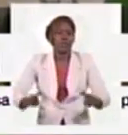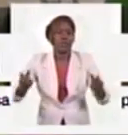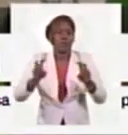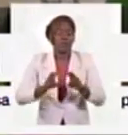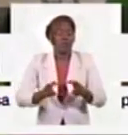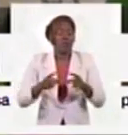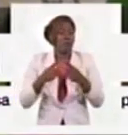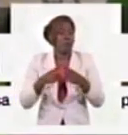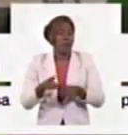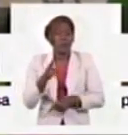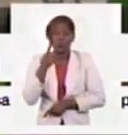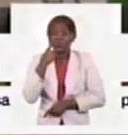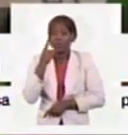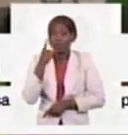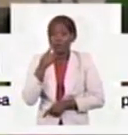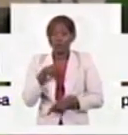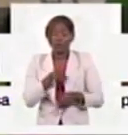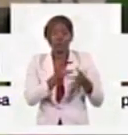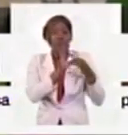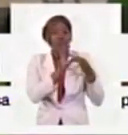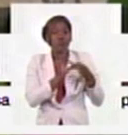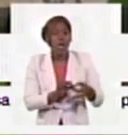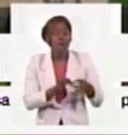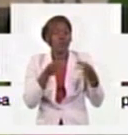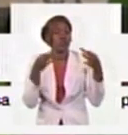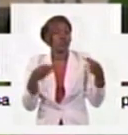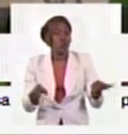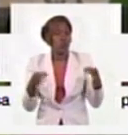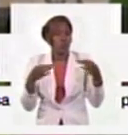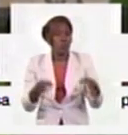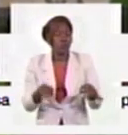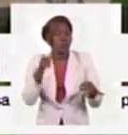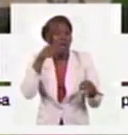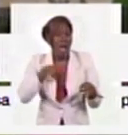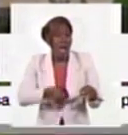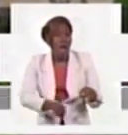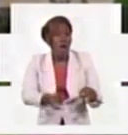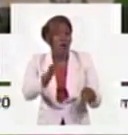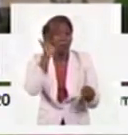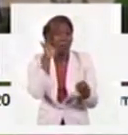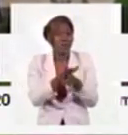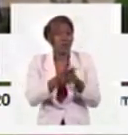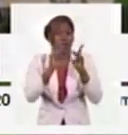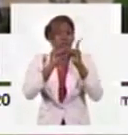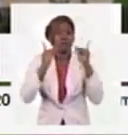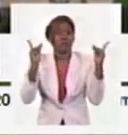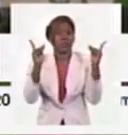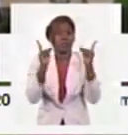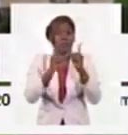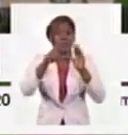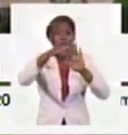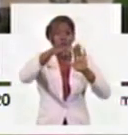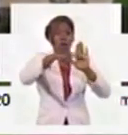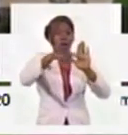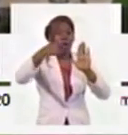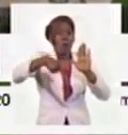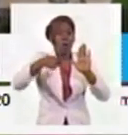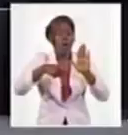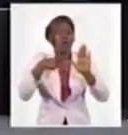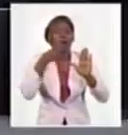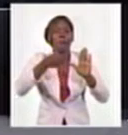agencias de gobierno y ya el Departamento de Justicia abrió una investigación para conocer las causas de estos hechos.